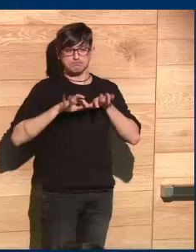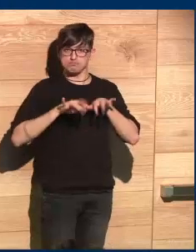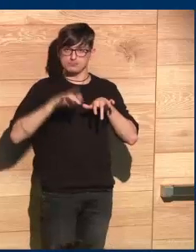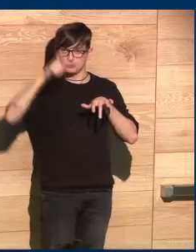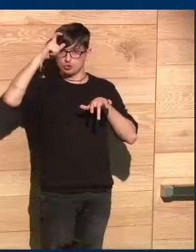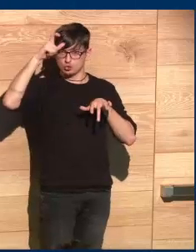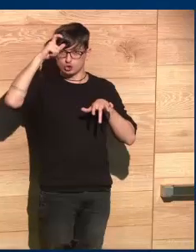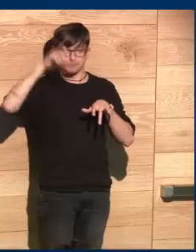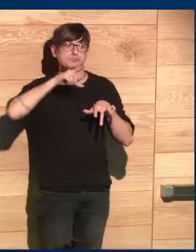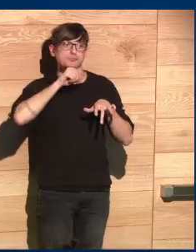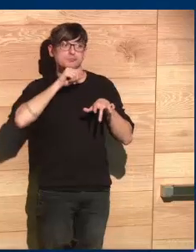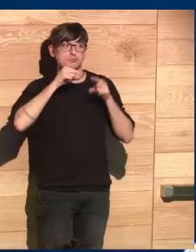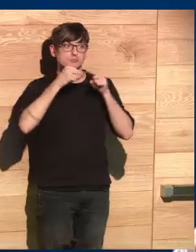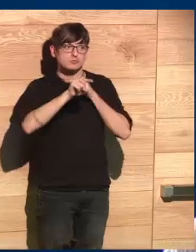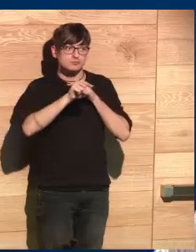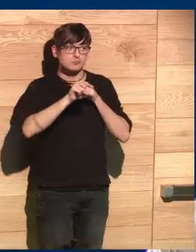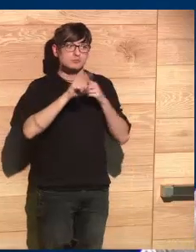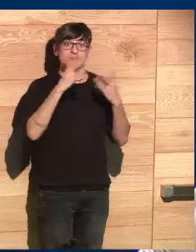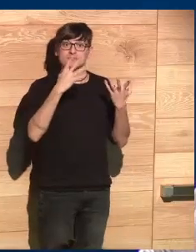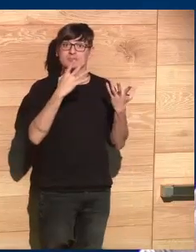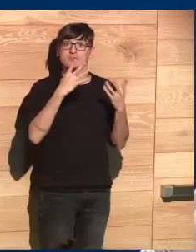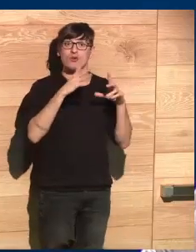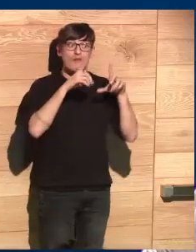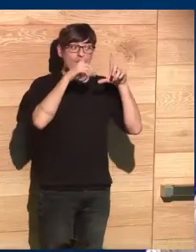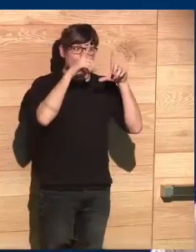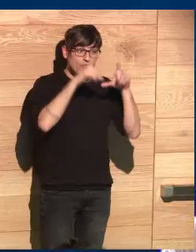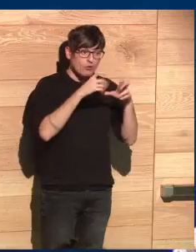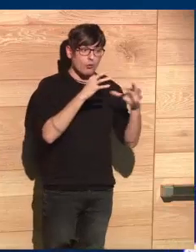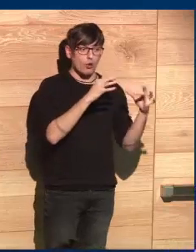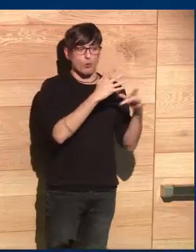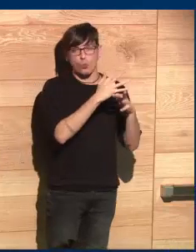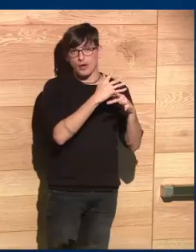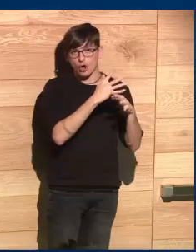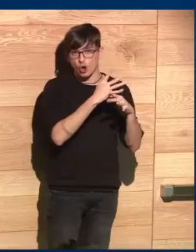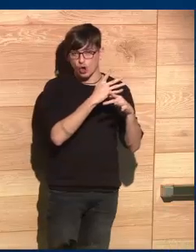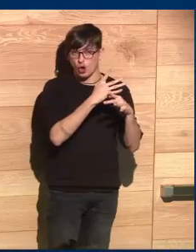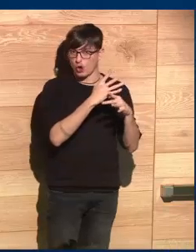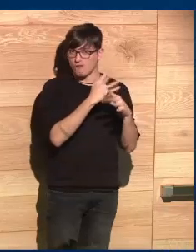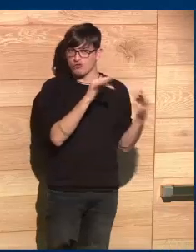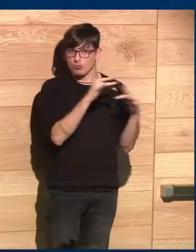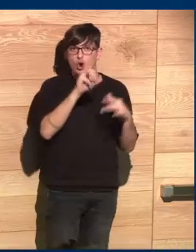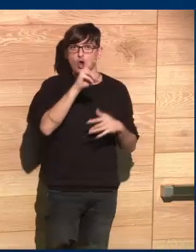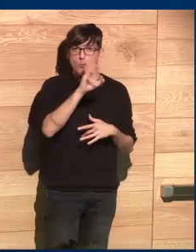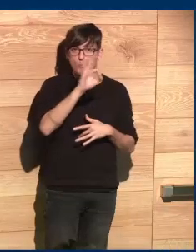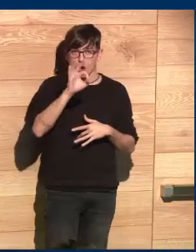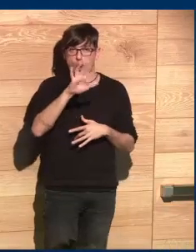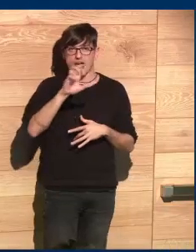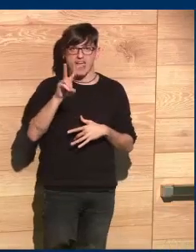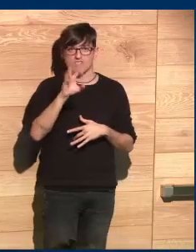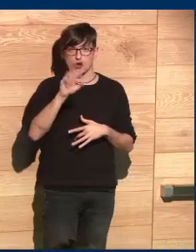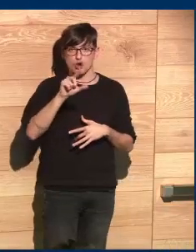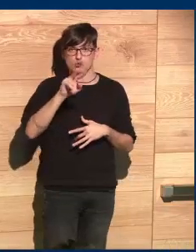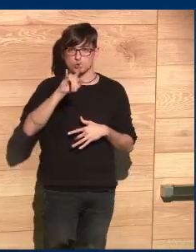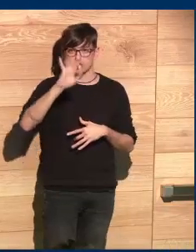Inmediatamente su avatar desapareció del Pro Evolution Soccer, que es un videojuego de fútbol desarrollado por Konami,